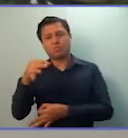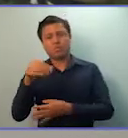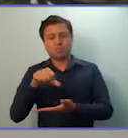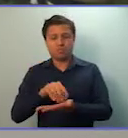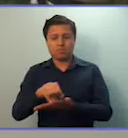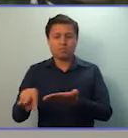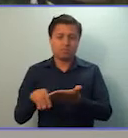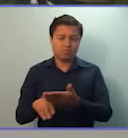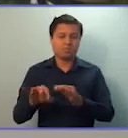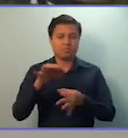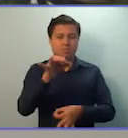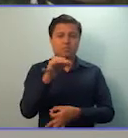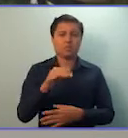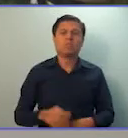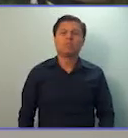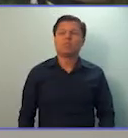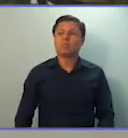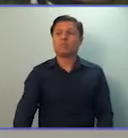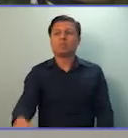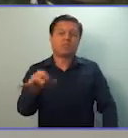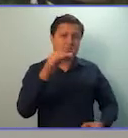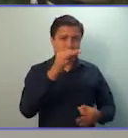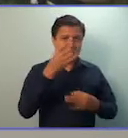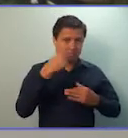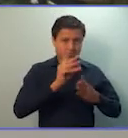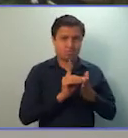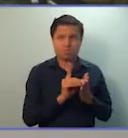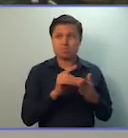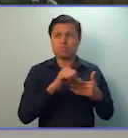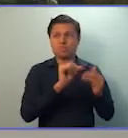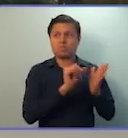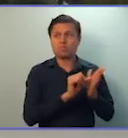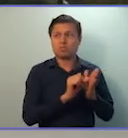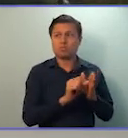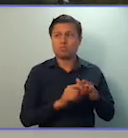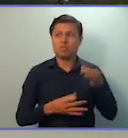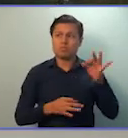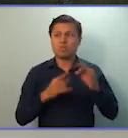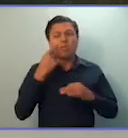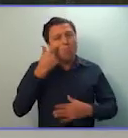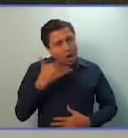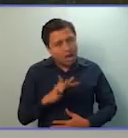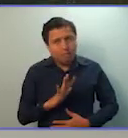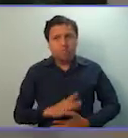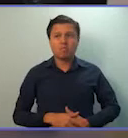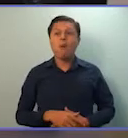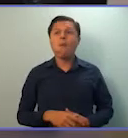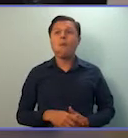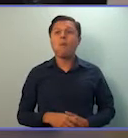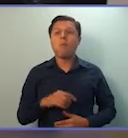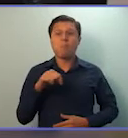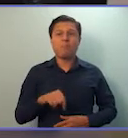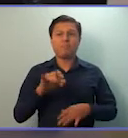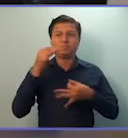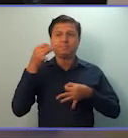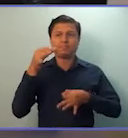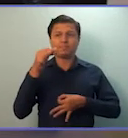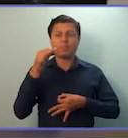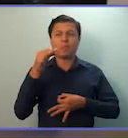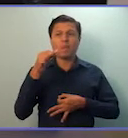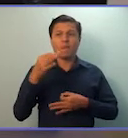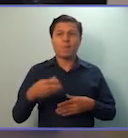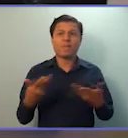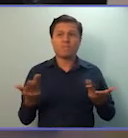la papeleta de diputada para la diputada a la asamblea le dio sería este un buen ejemplo esta es la papeleta